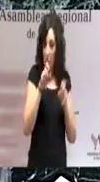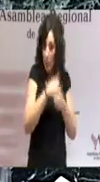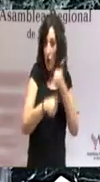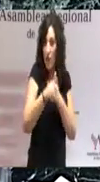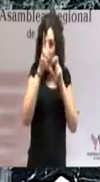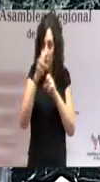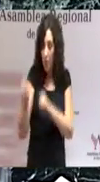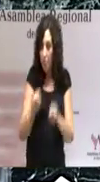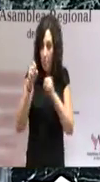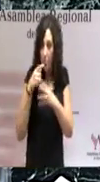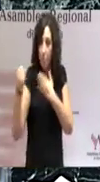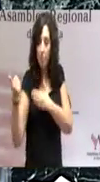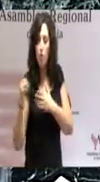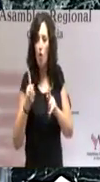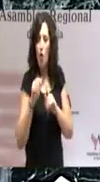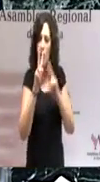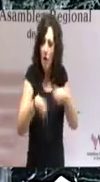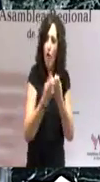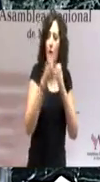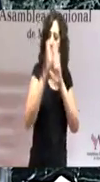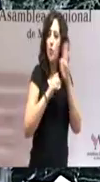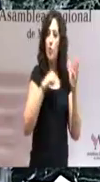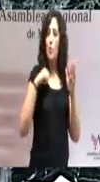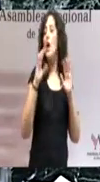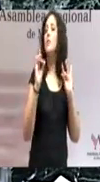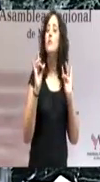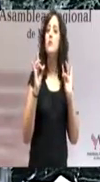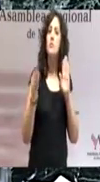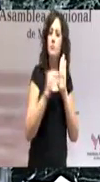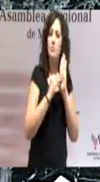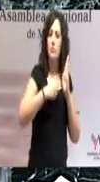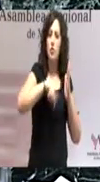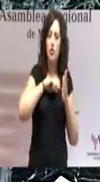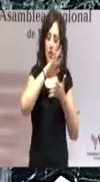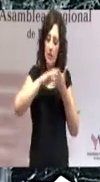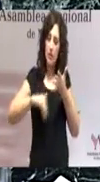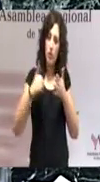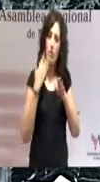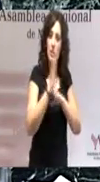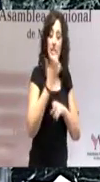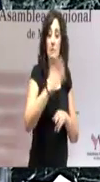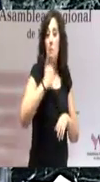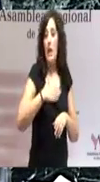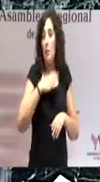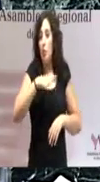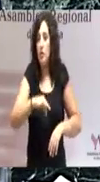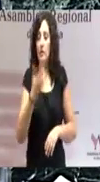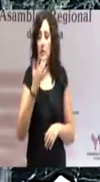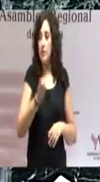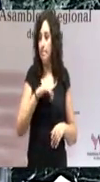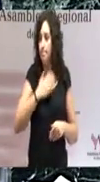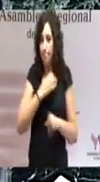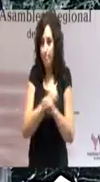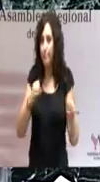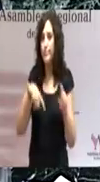Reformen el Estatuto de Autonomía. Nosotros vamos a presentar por escrito, si mañana es posible y si no el lunes,